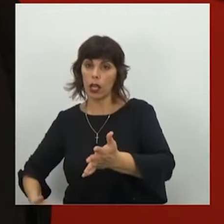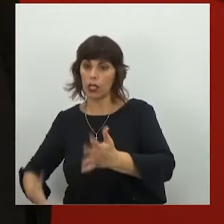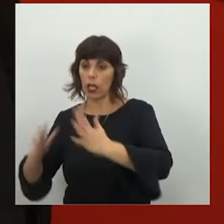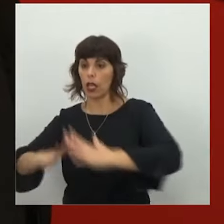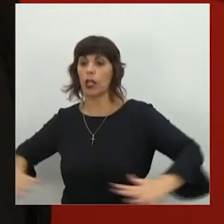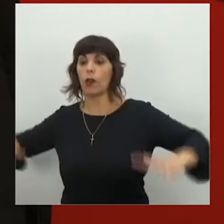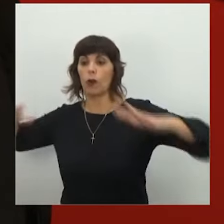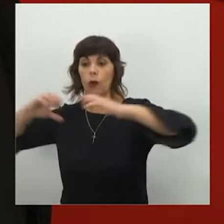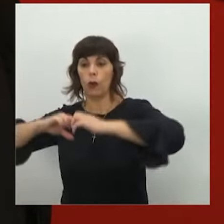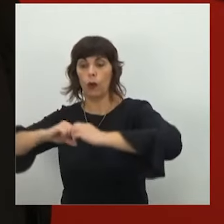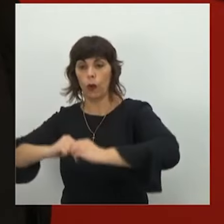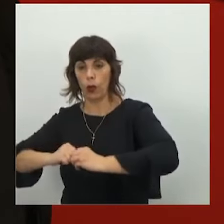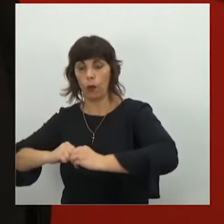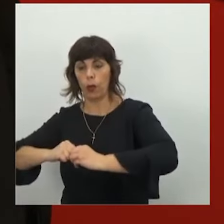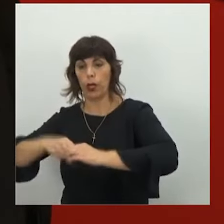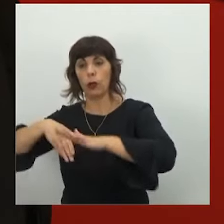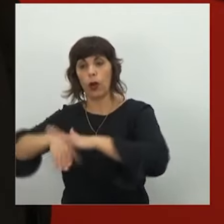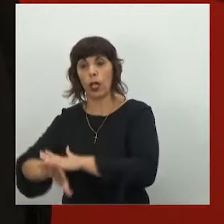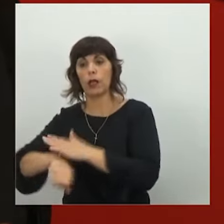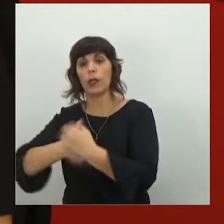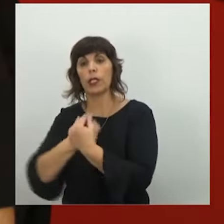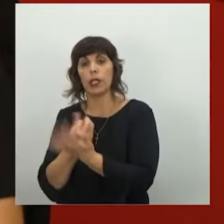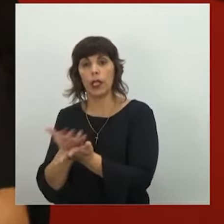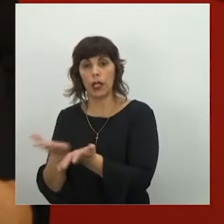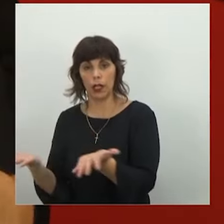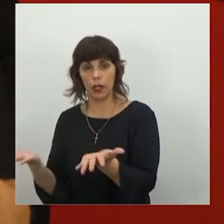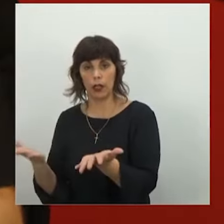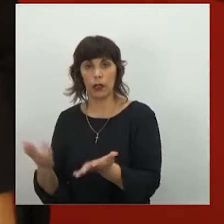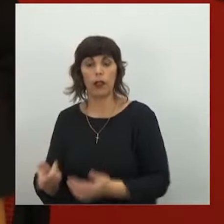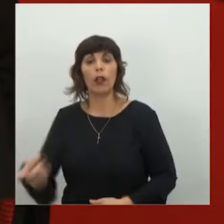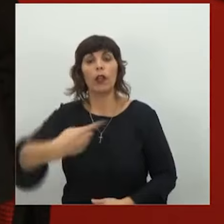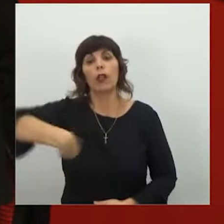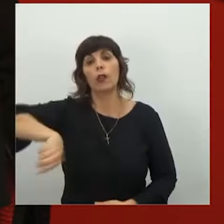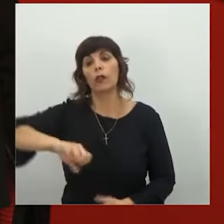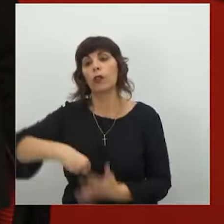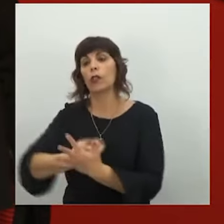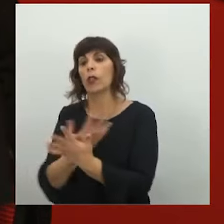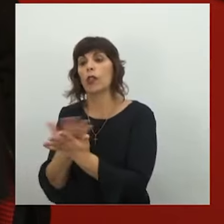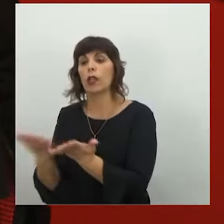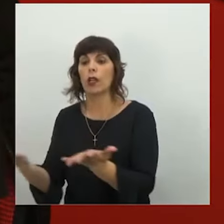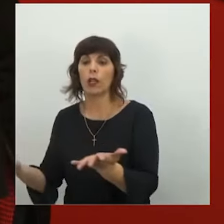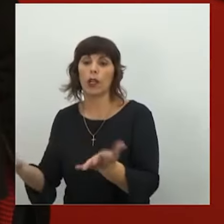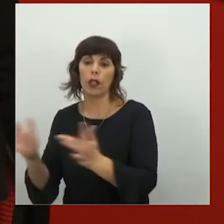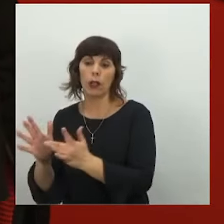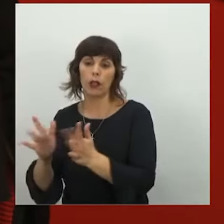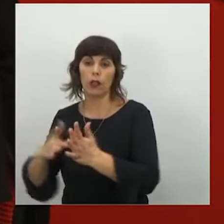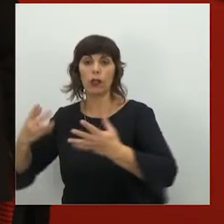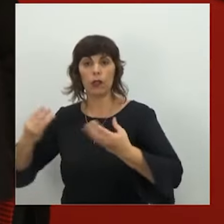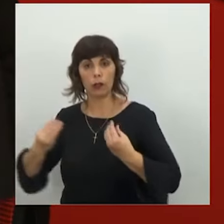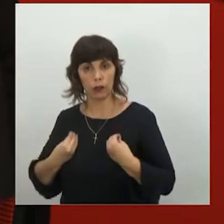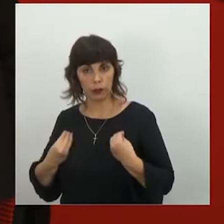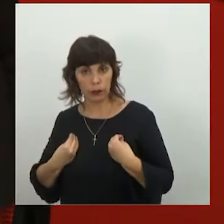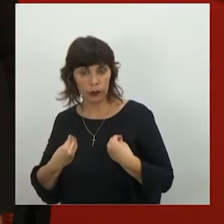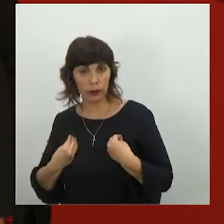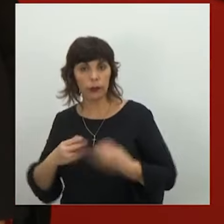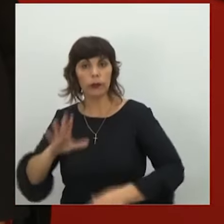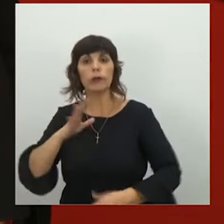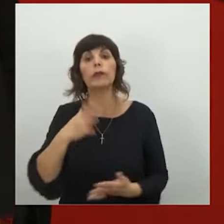pacto bajo la gracia. Nosotros estamos bajo la gracia de Jesucristo. Por